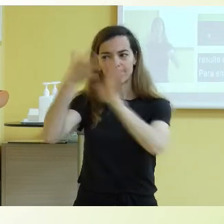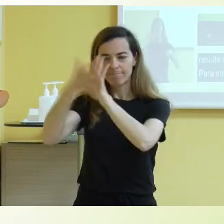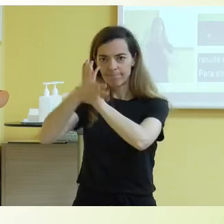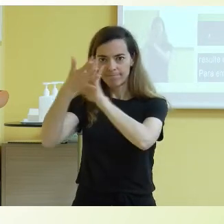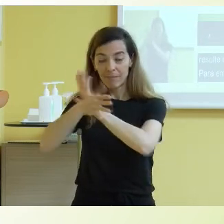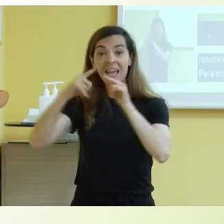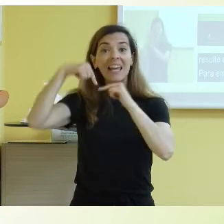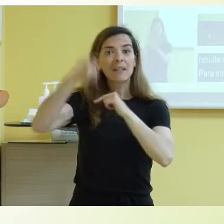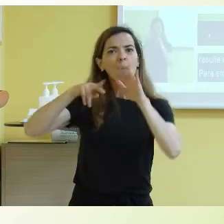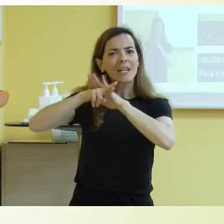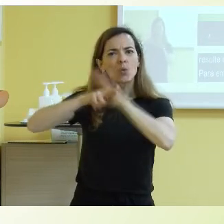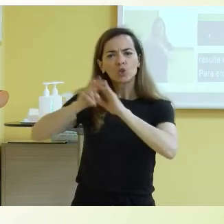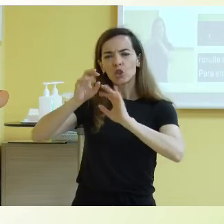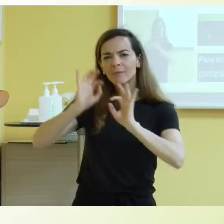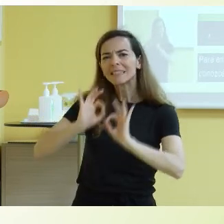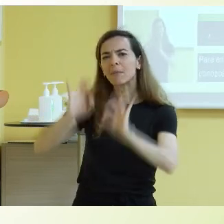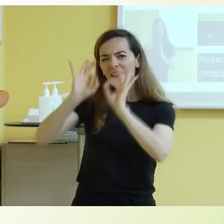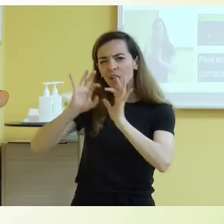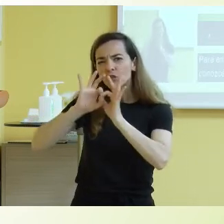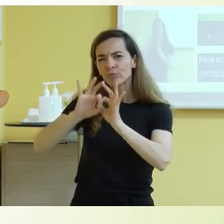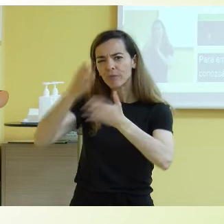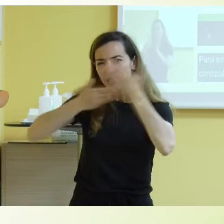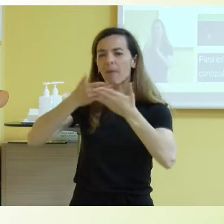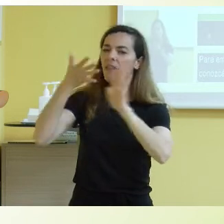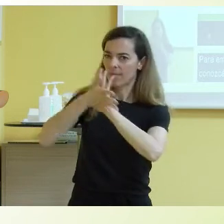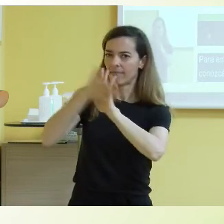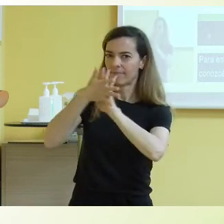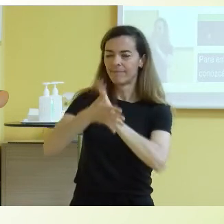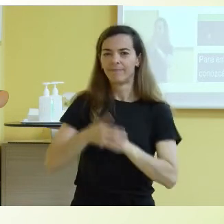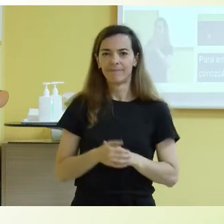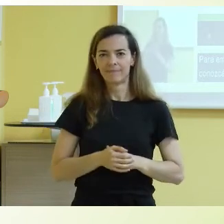recursos específicos relacionados con la discapacidad.